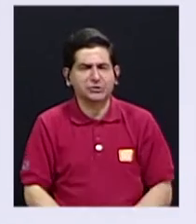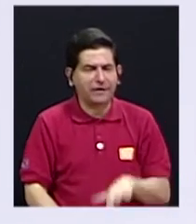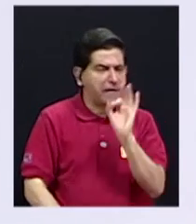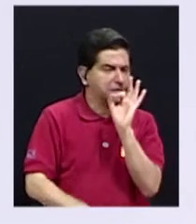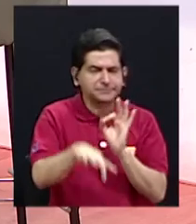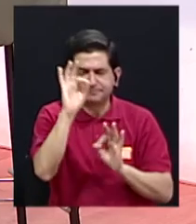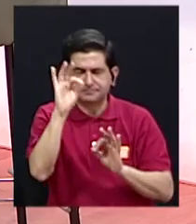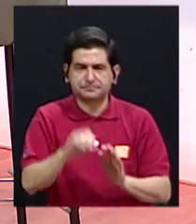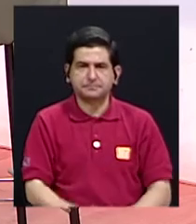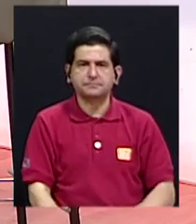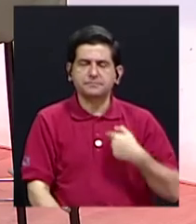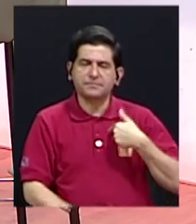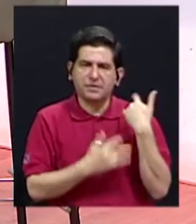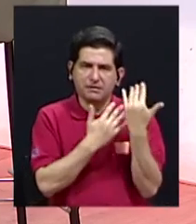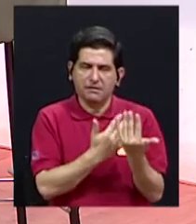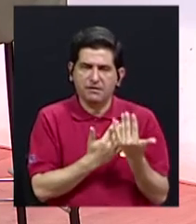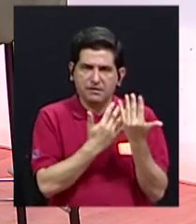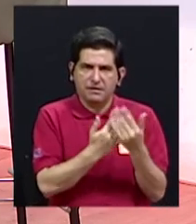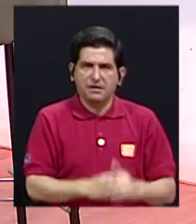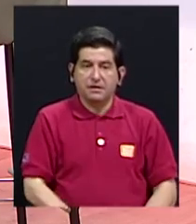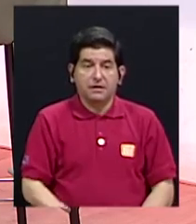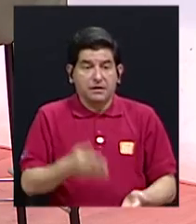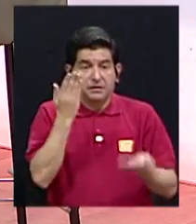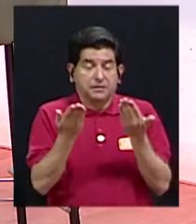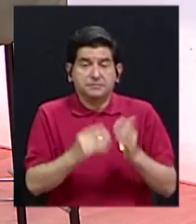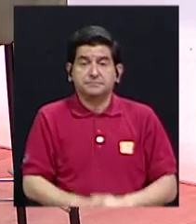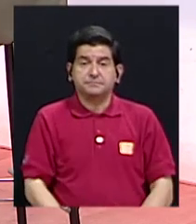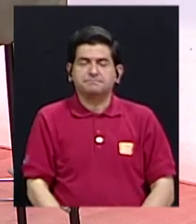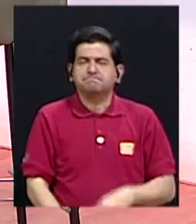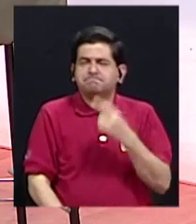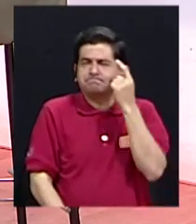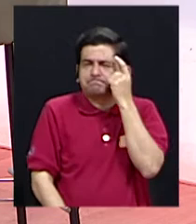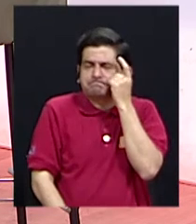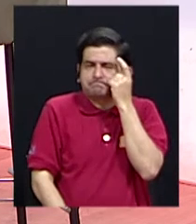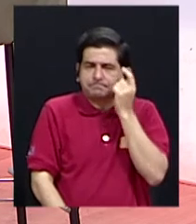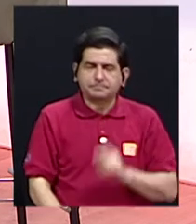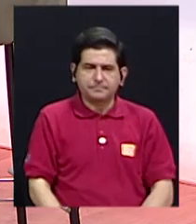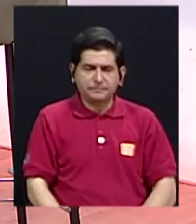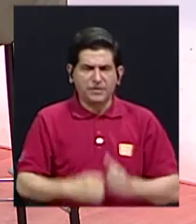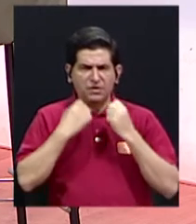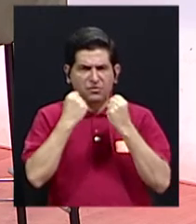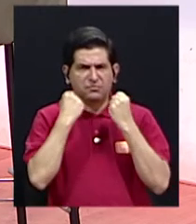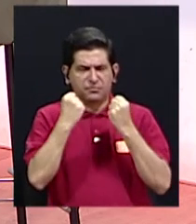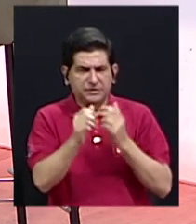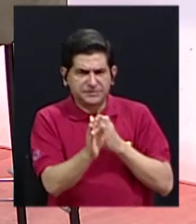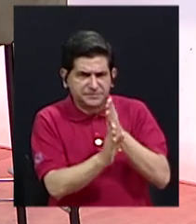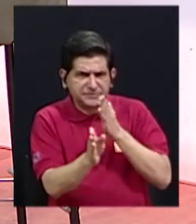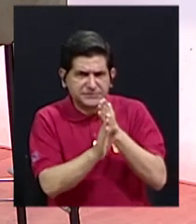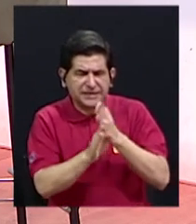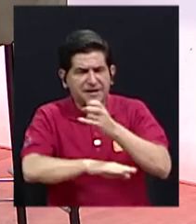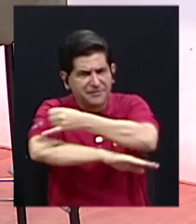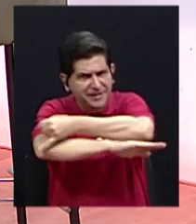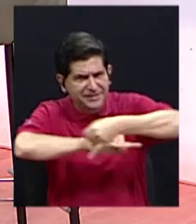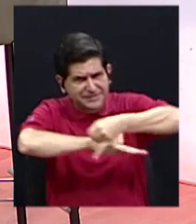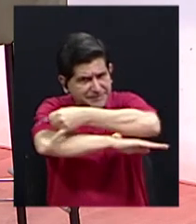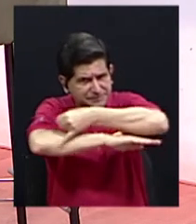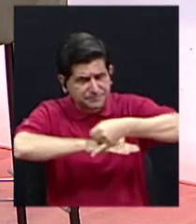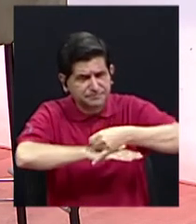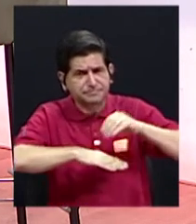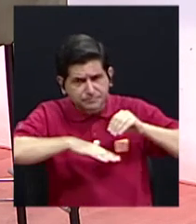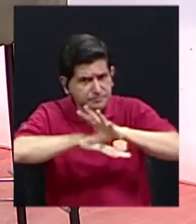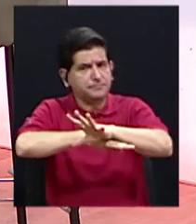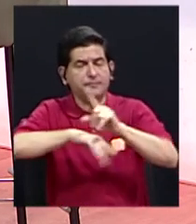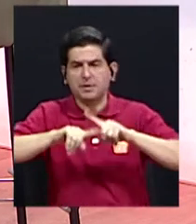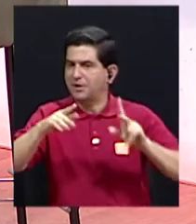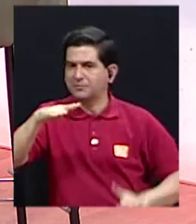sí porque uno hubiera esperado de manera intuitiva que hubiera una fuerte presencia en estas carreras de ingenierías pero